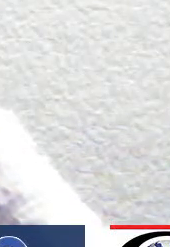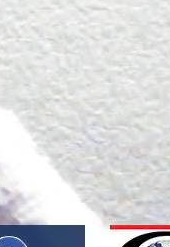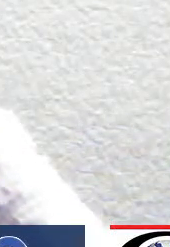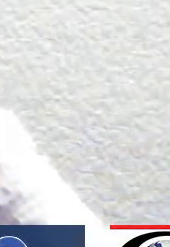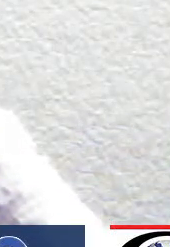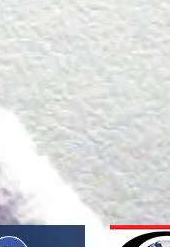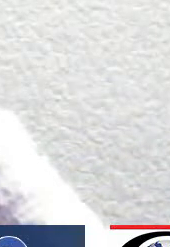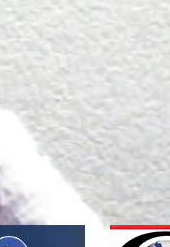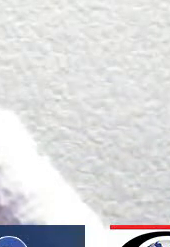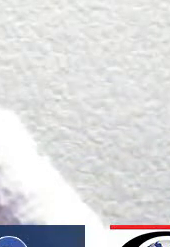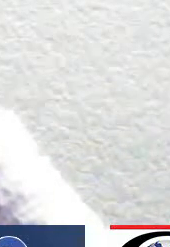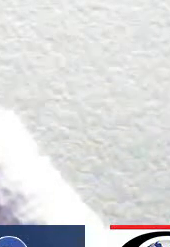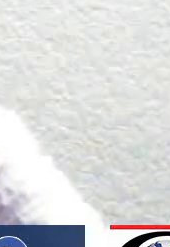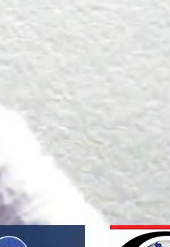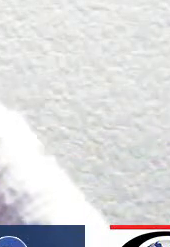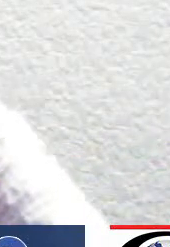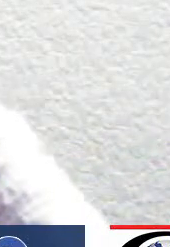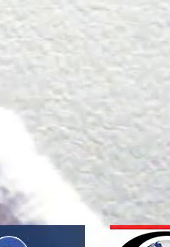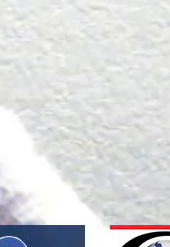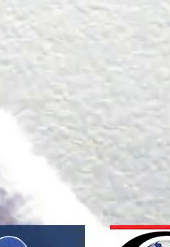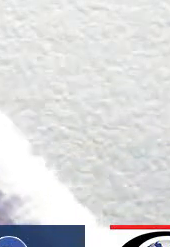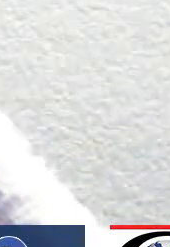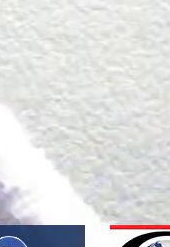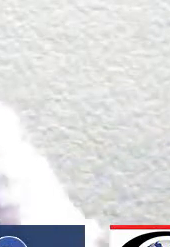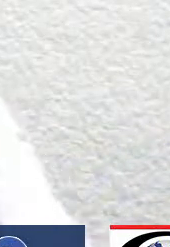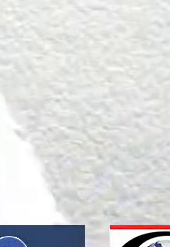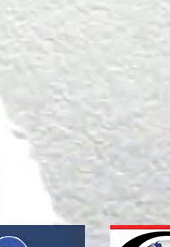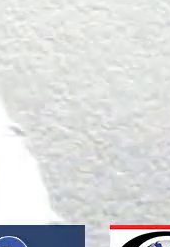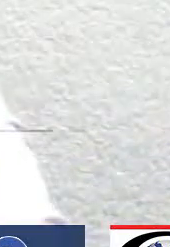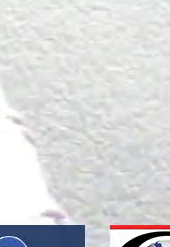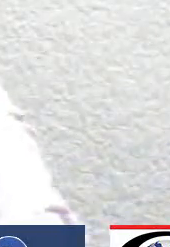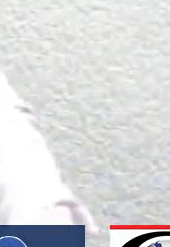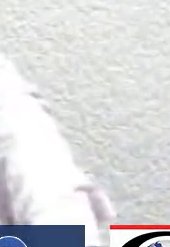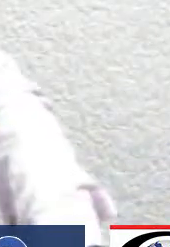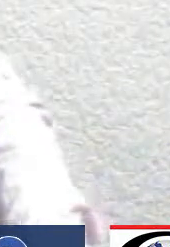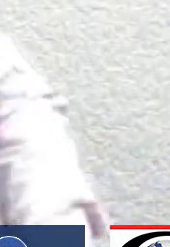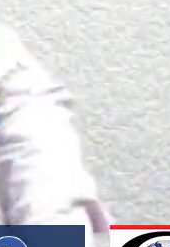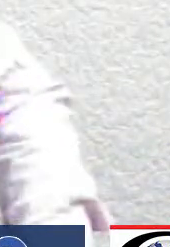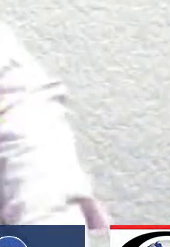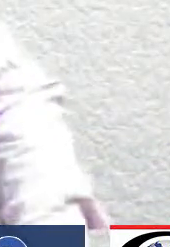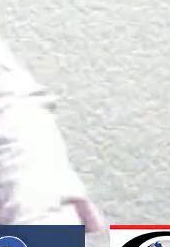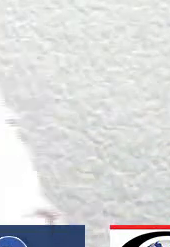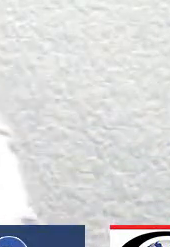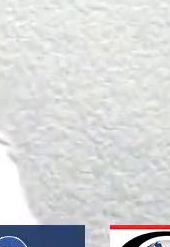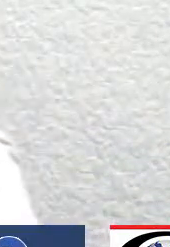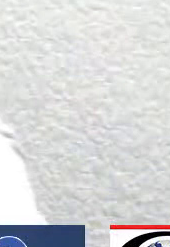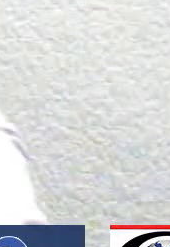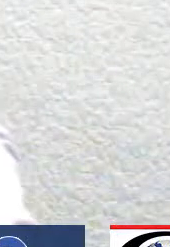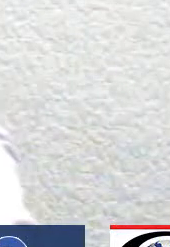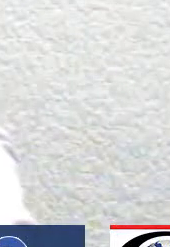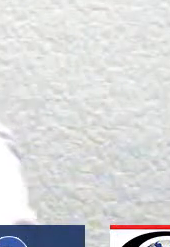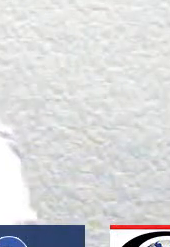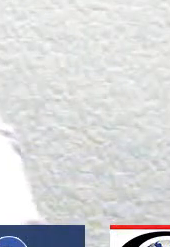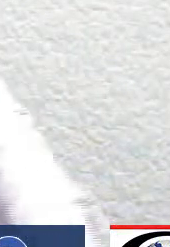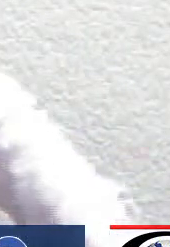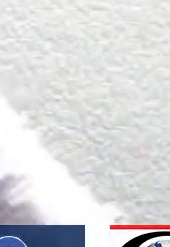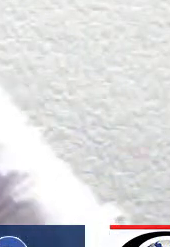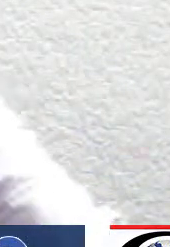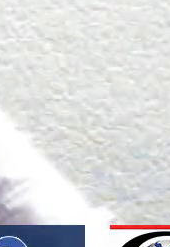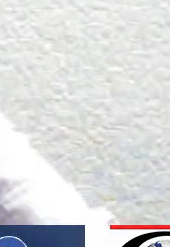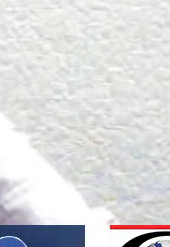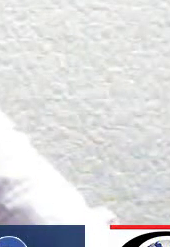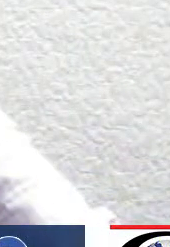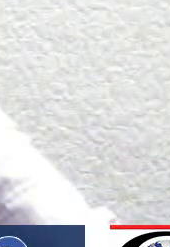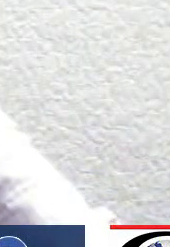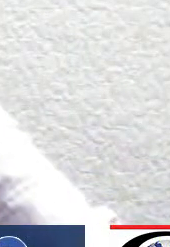jóvenes estudiantes, a las mamás, a las amas de casa, a los abuelitos, a los mayores, a los menores, a los niños. ¿Y de